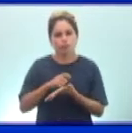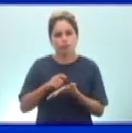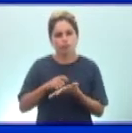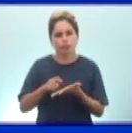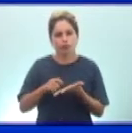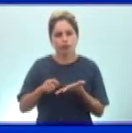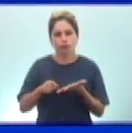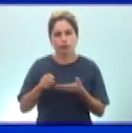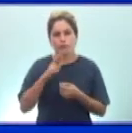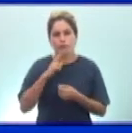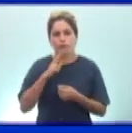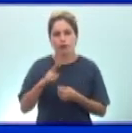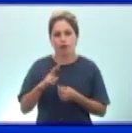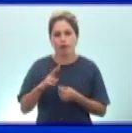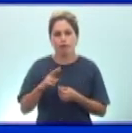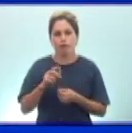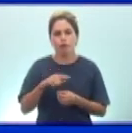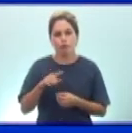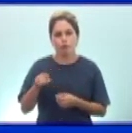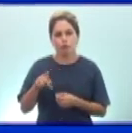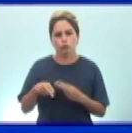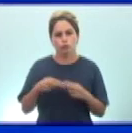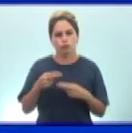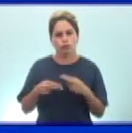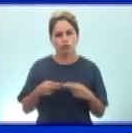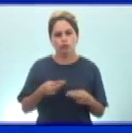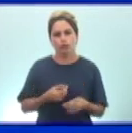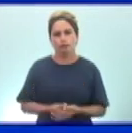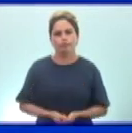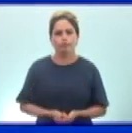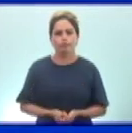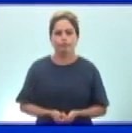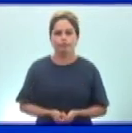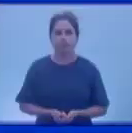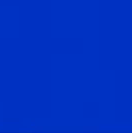las respuestas que ustedes han realizado.